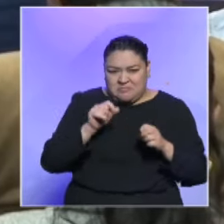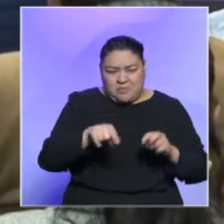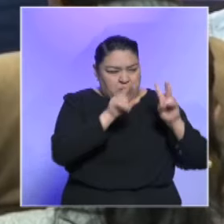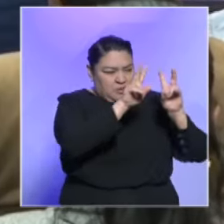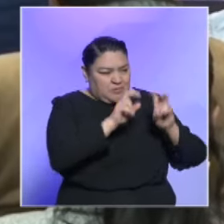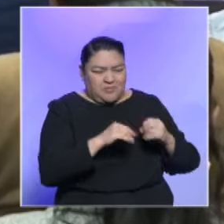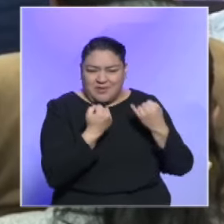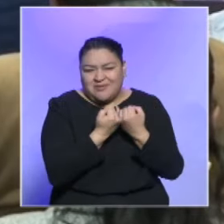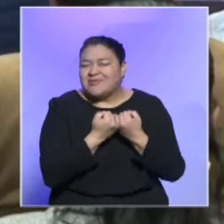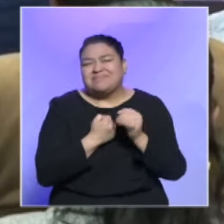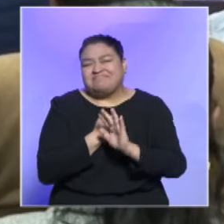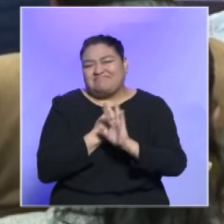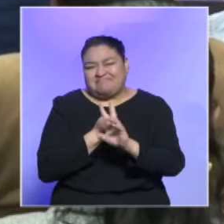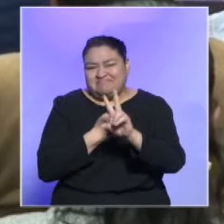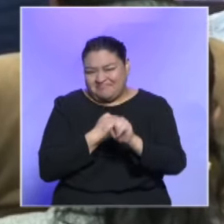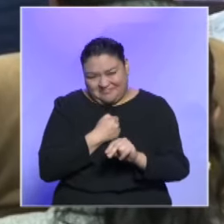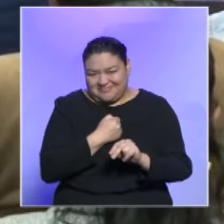torno